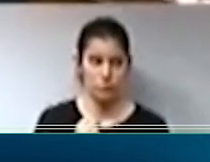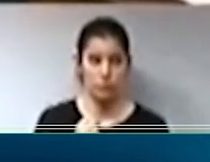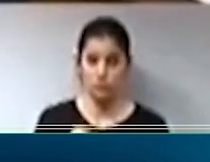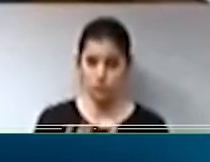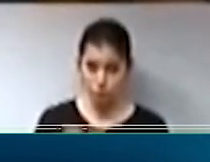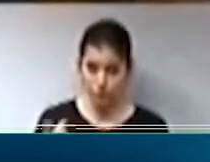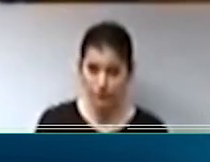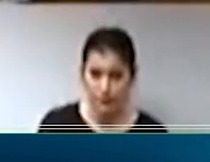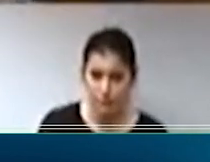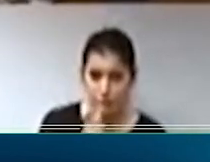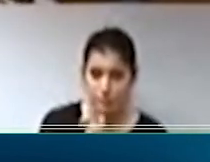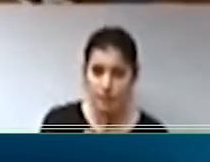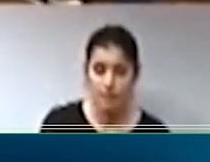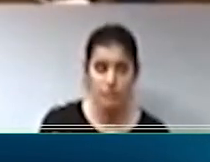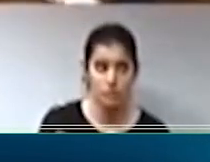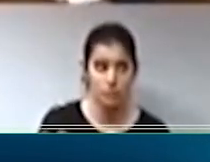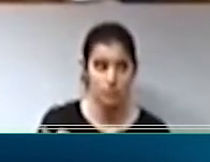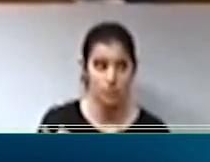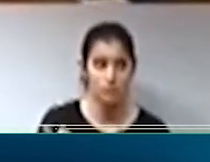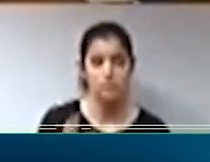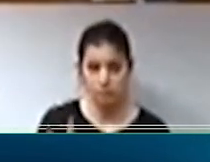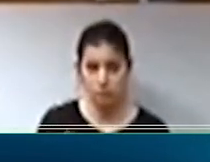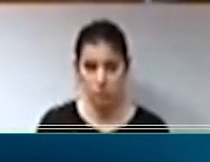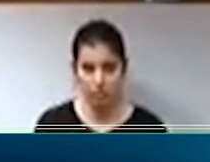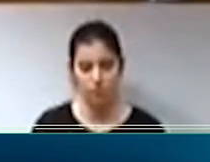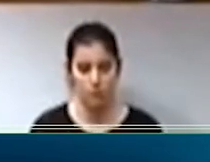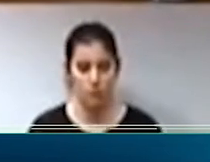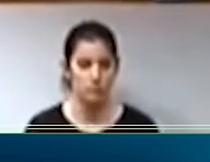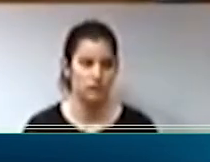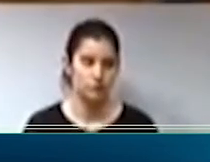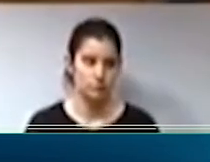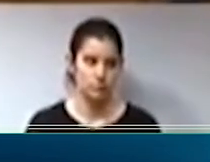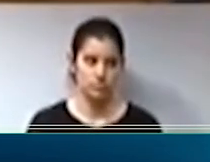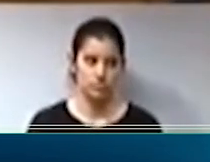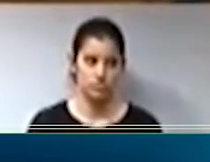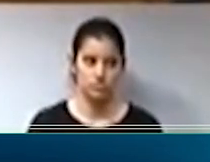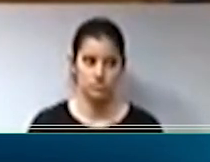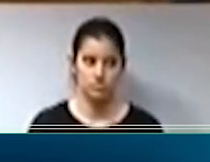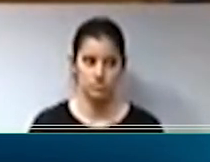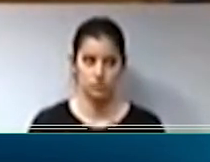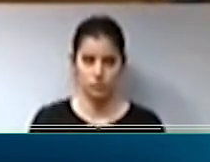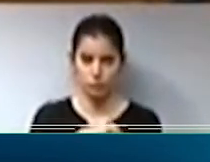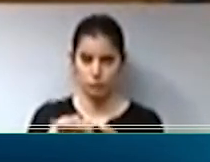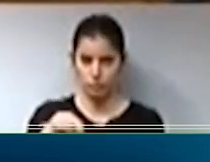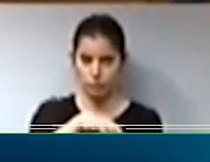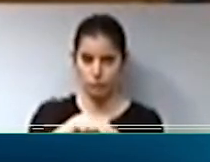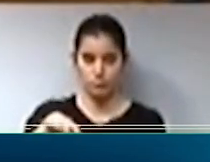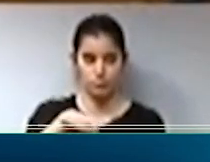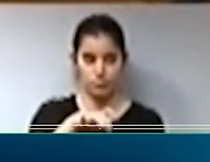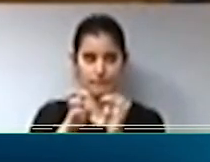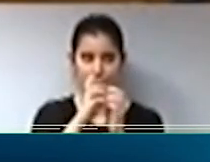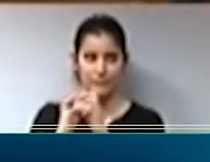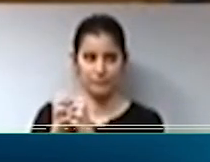puede gobernar en minoría, que le hace falta Compromís. Y el Parlamento valenciano hoy en día está fragmentado, ¿no? Lo siguiente, recordemos